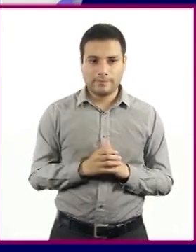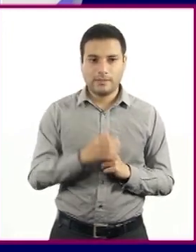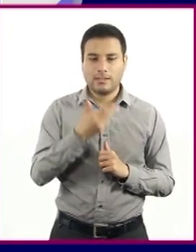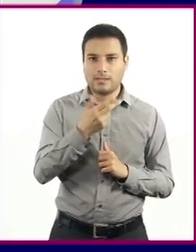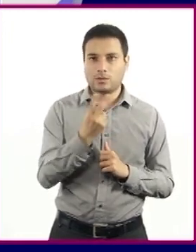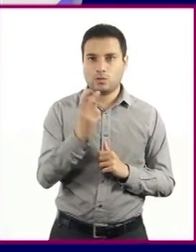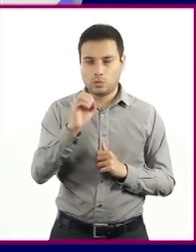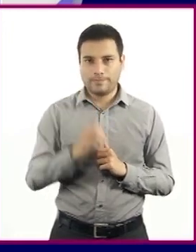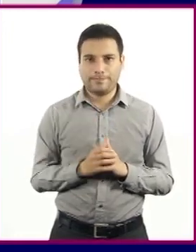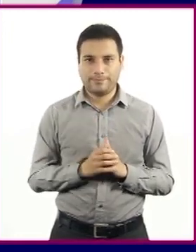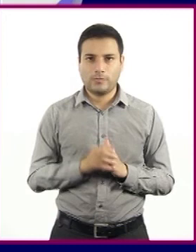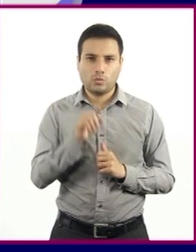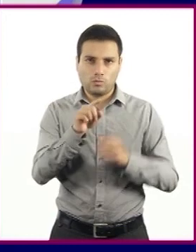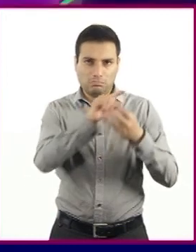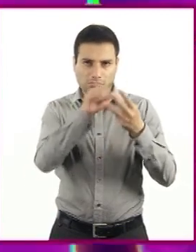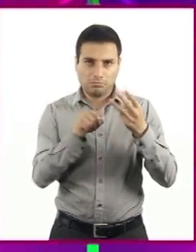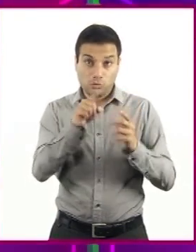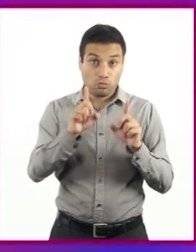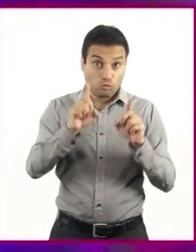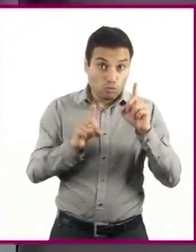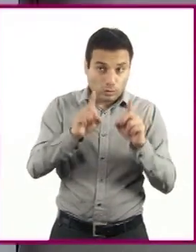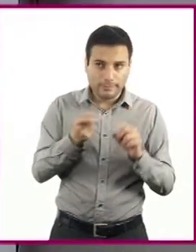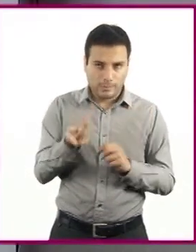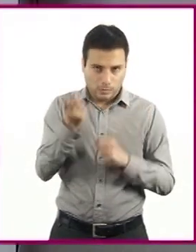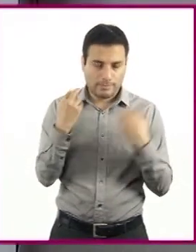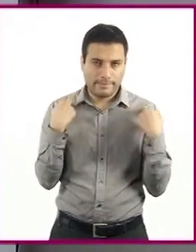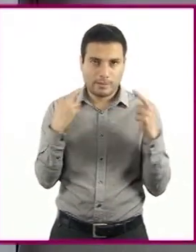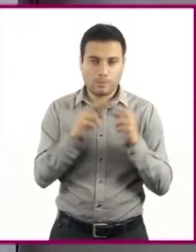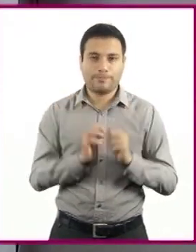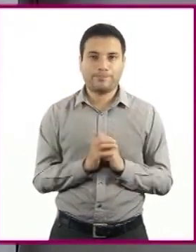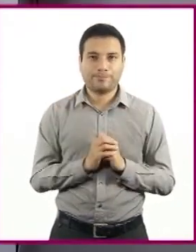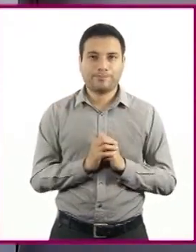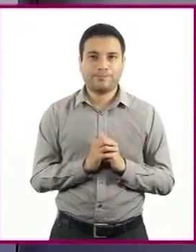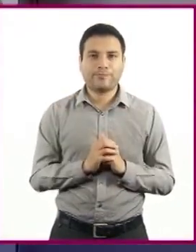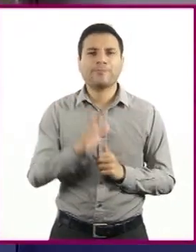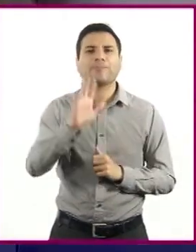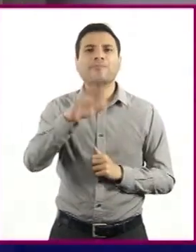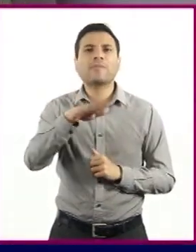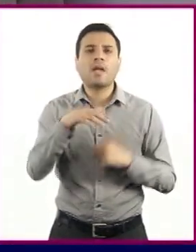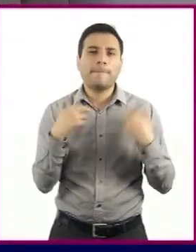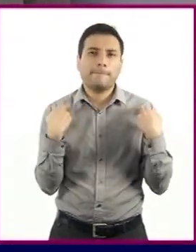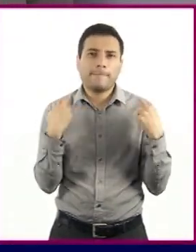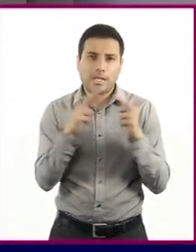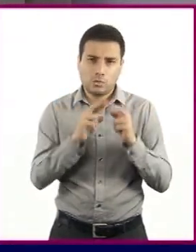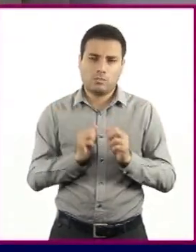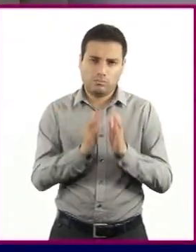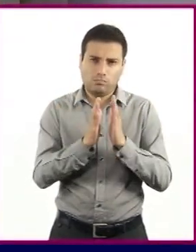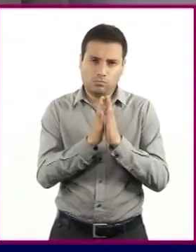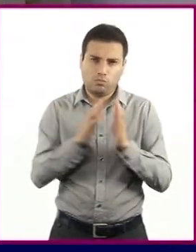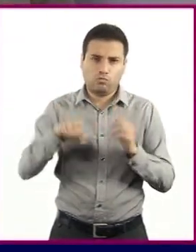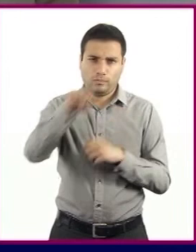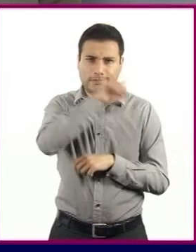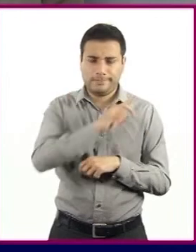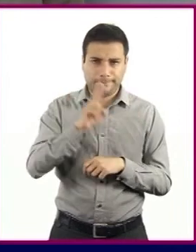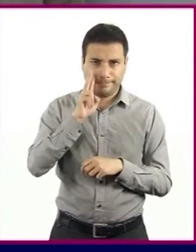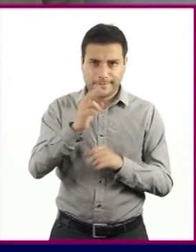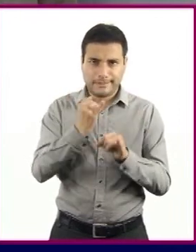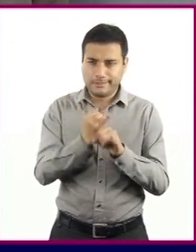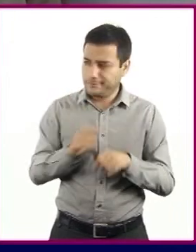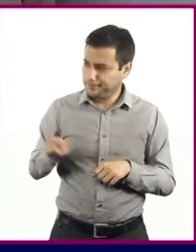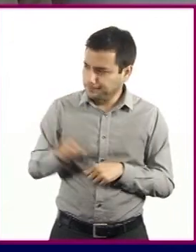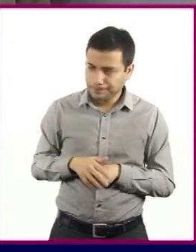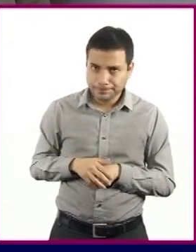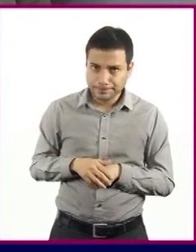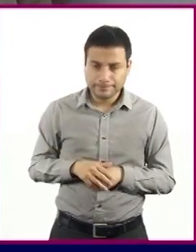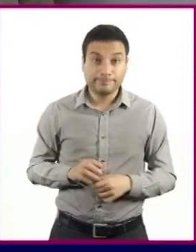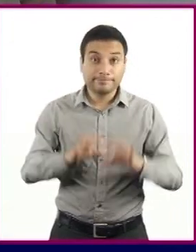duda, pueden consultar a su maestro. Compañeros maestros, los invitamos a consultar la siguiente página electrónica